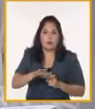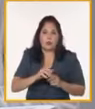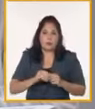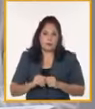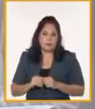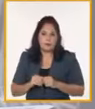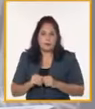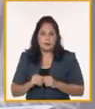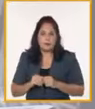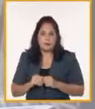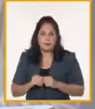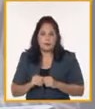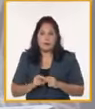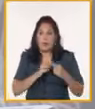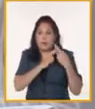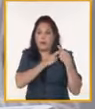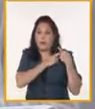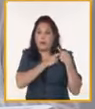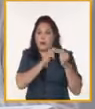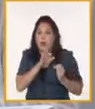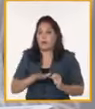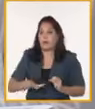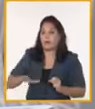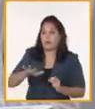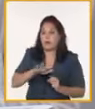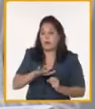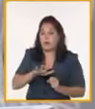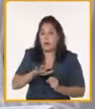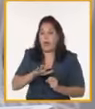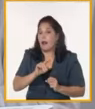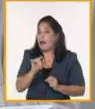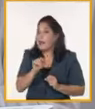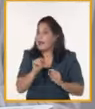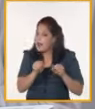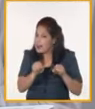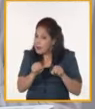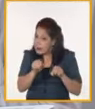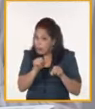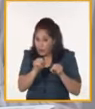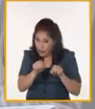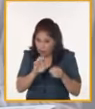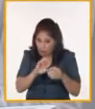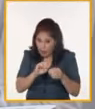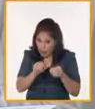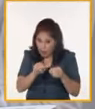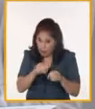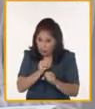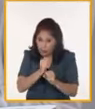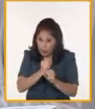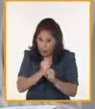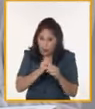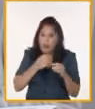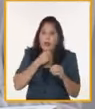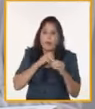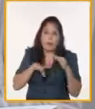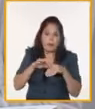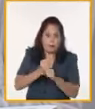económicos y la responsabilidad social no la podemos ver abstracta Es con sus trabajadores todas estas cosas laborales